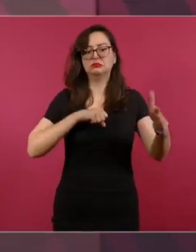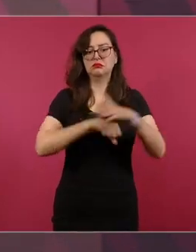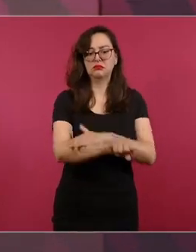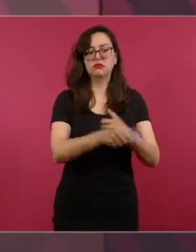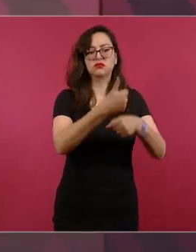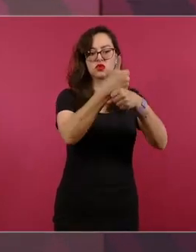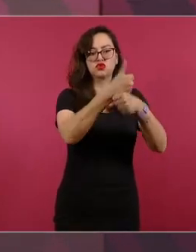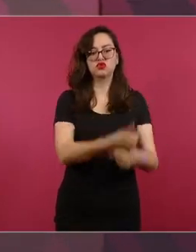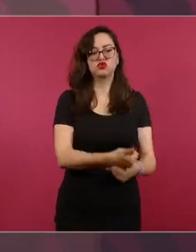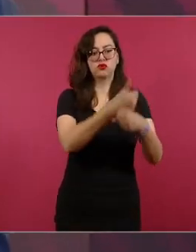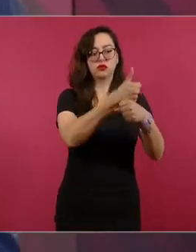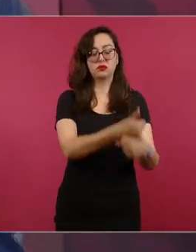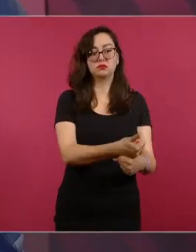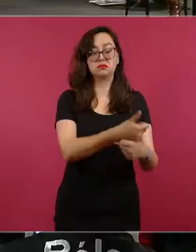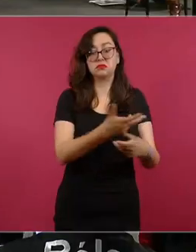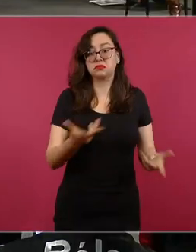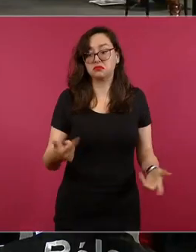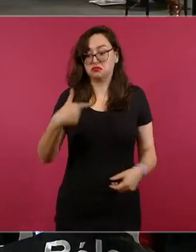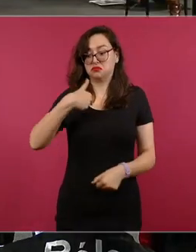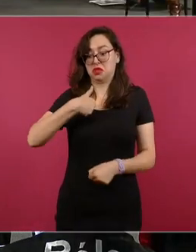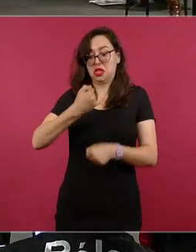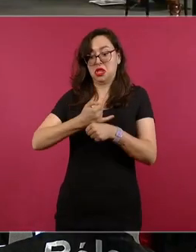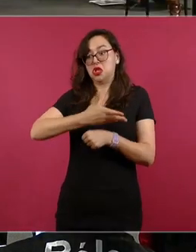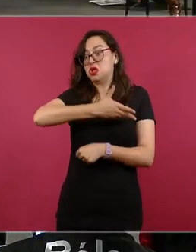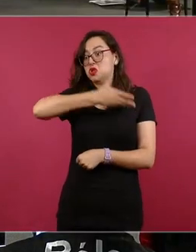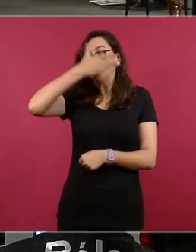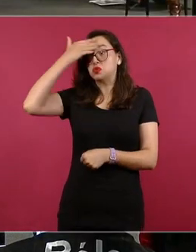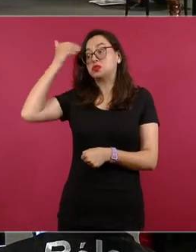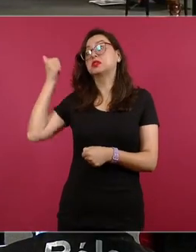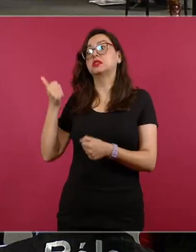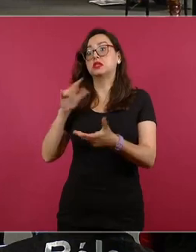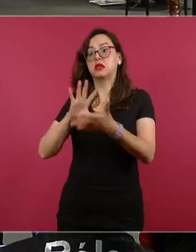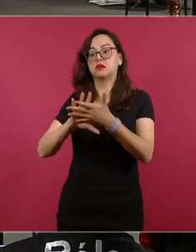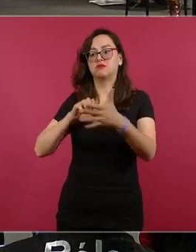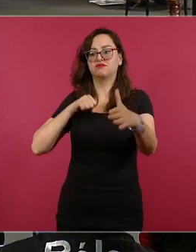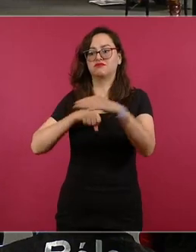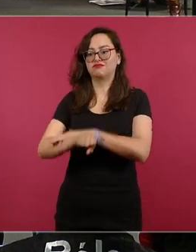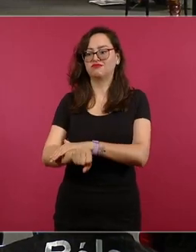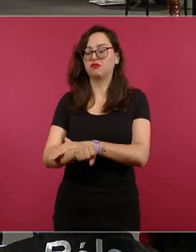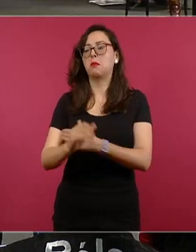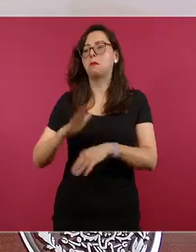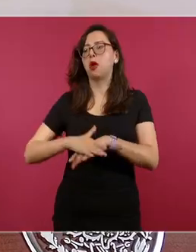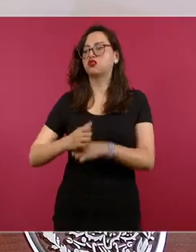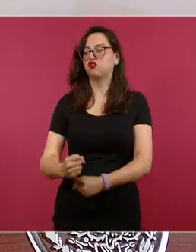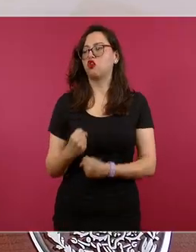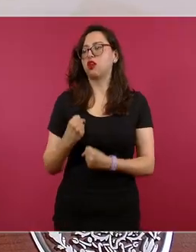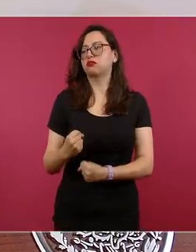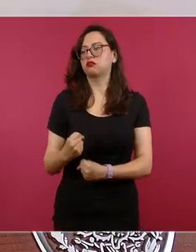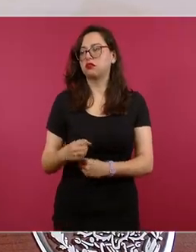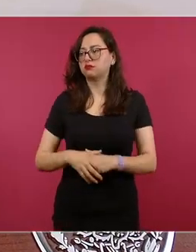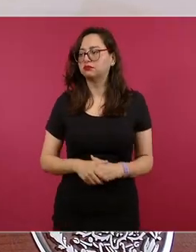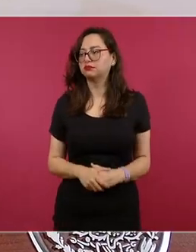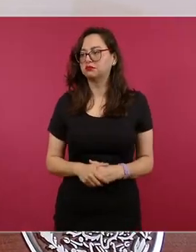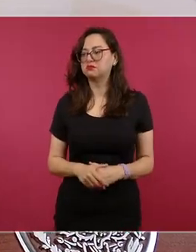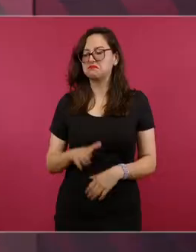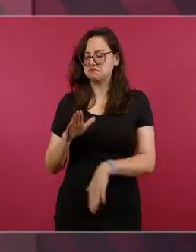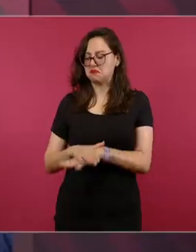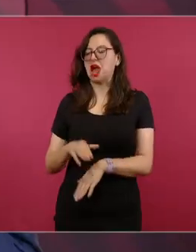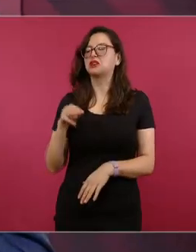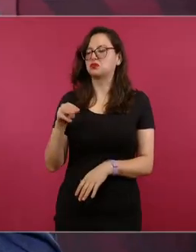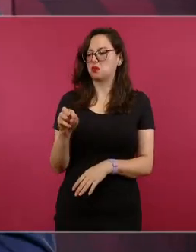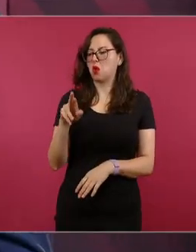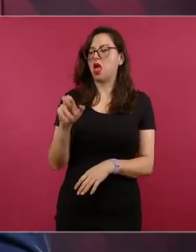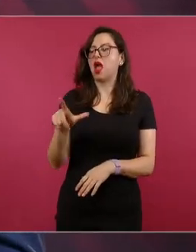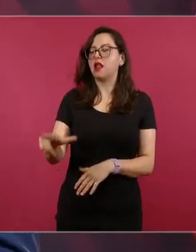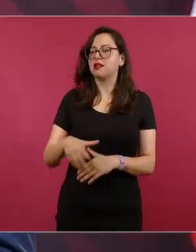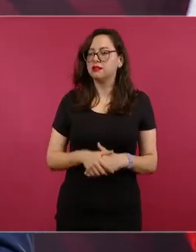moralmente fortalece. Y hay muchos, y aquí lo explico, dirigentes